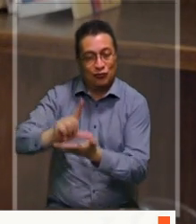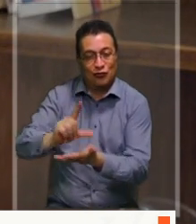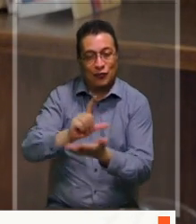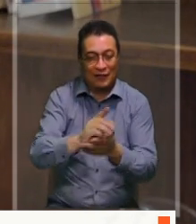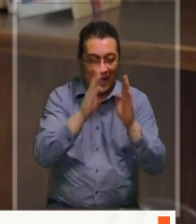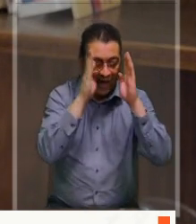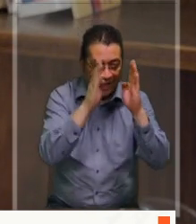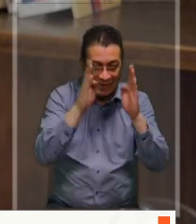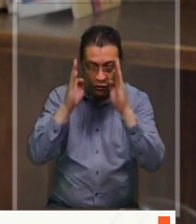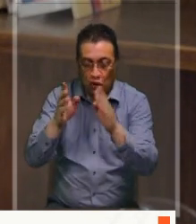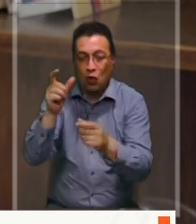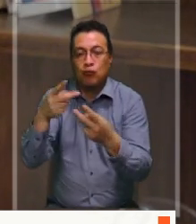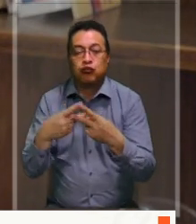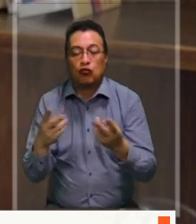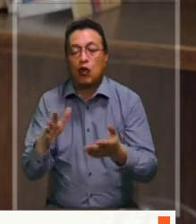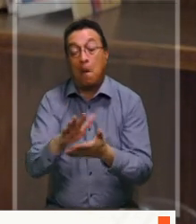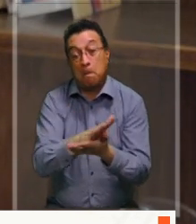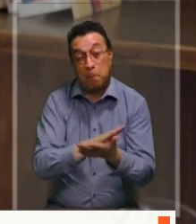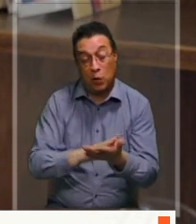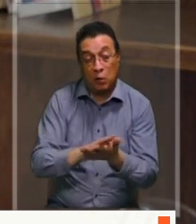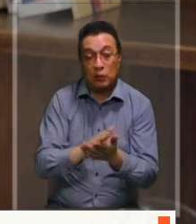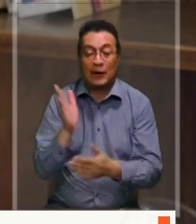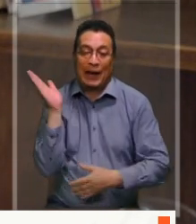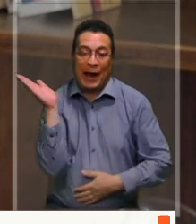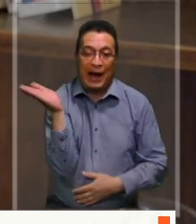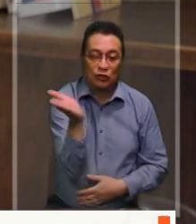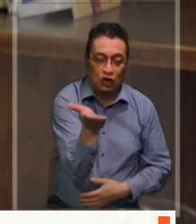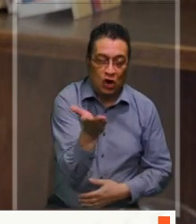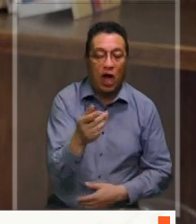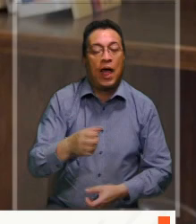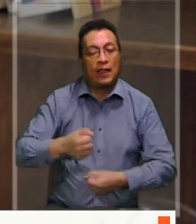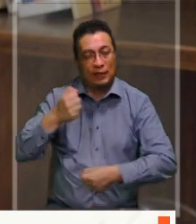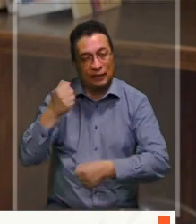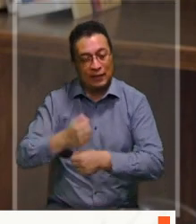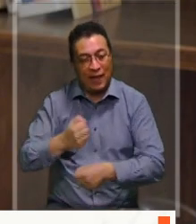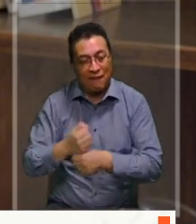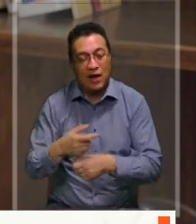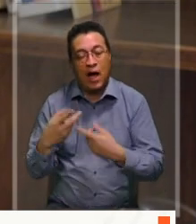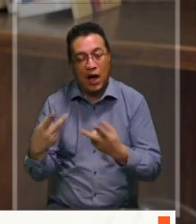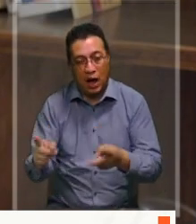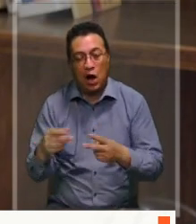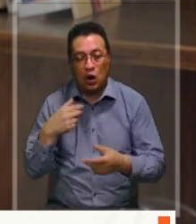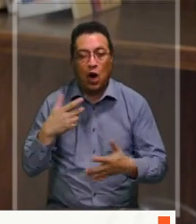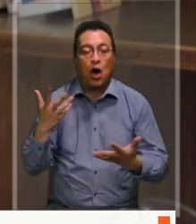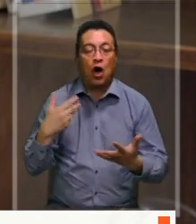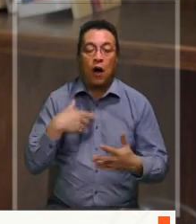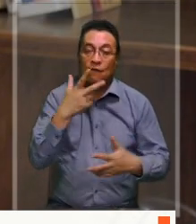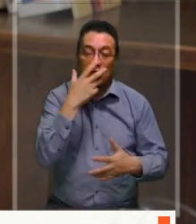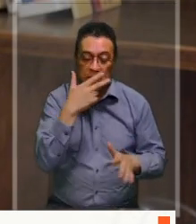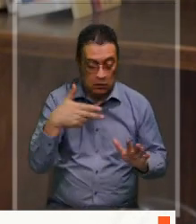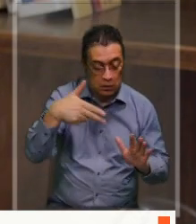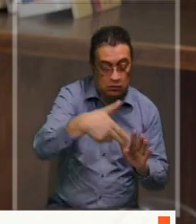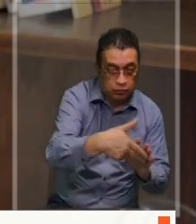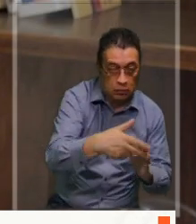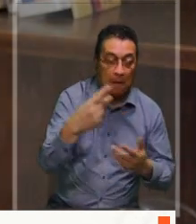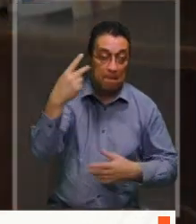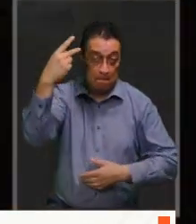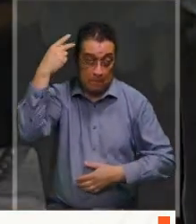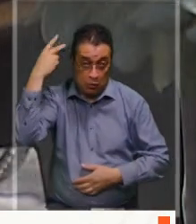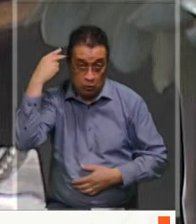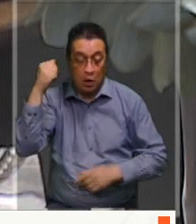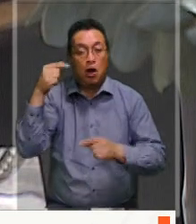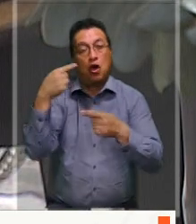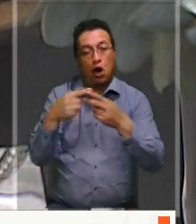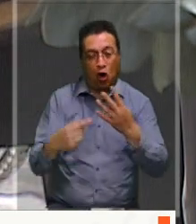atienden público, como por ejemplo garzones, trabajadores que se desempeñan en estaciones de expendio de combustibles, peluquerías, entre